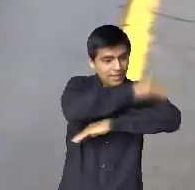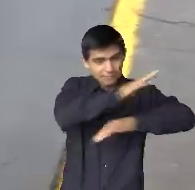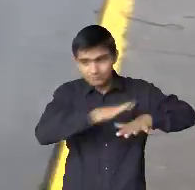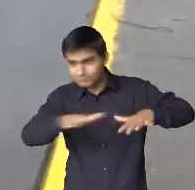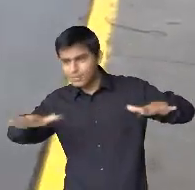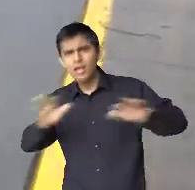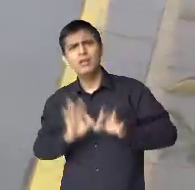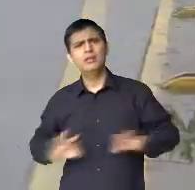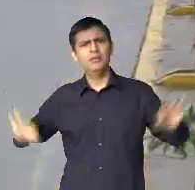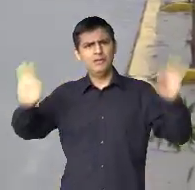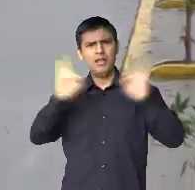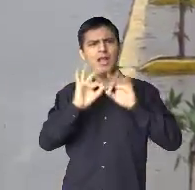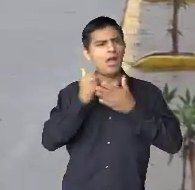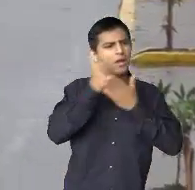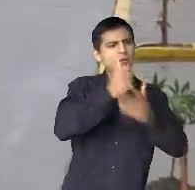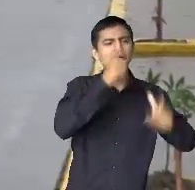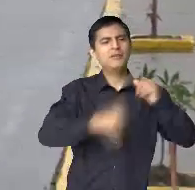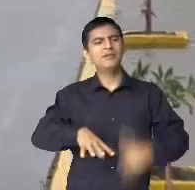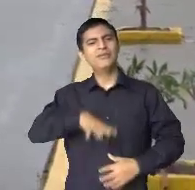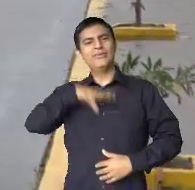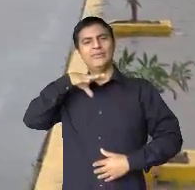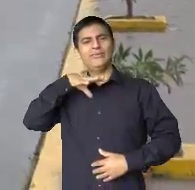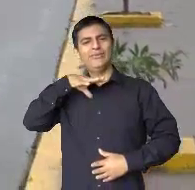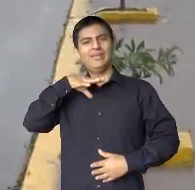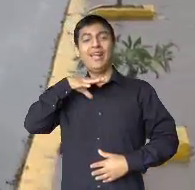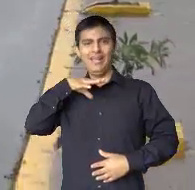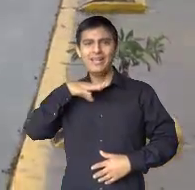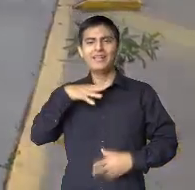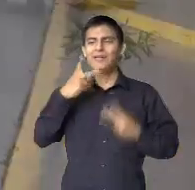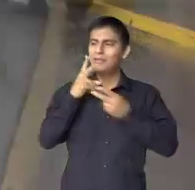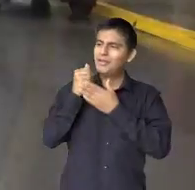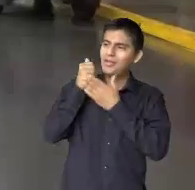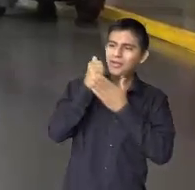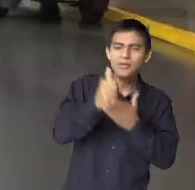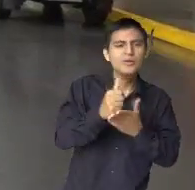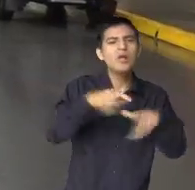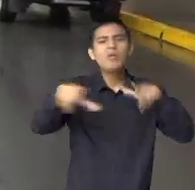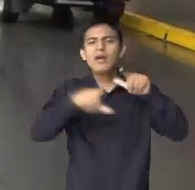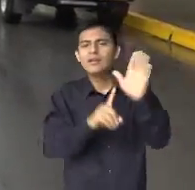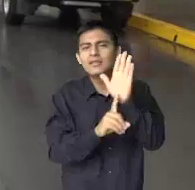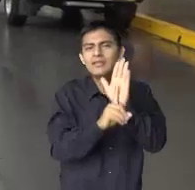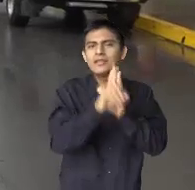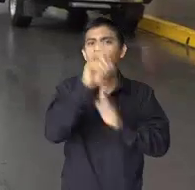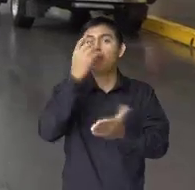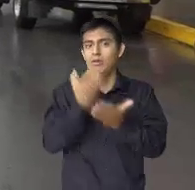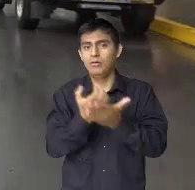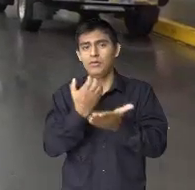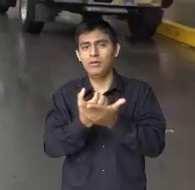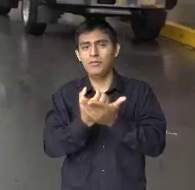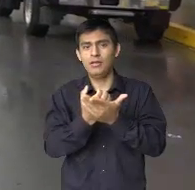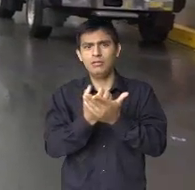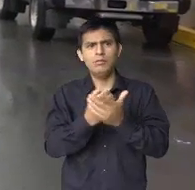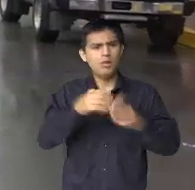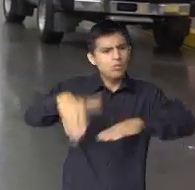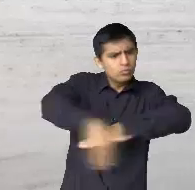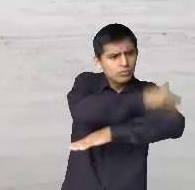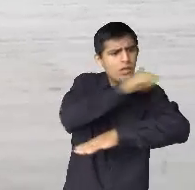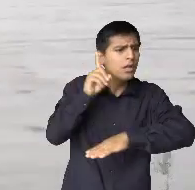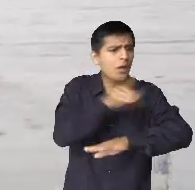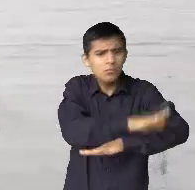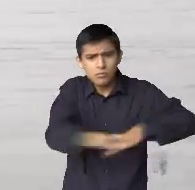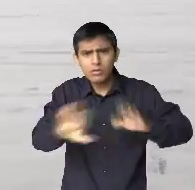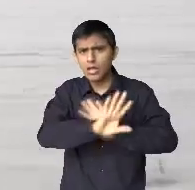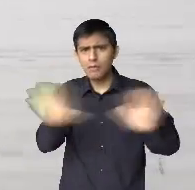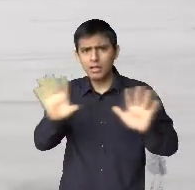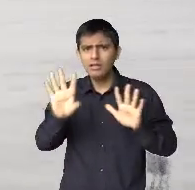vial es vital, sino que además eleva la autoestima de sus habitantes. Con ello, se abren nuevos espacios para el desarrollo poblacional y comercial.